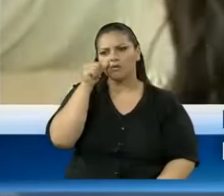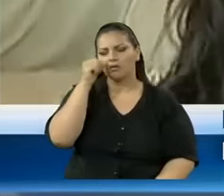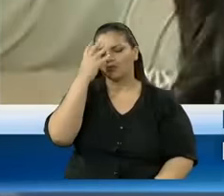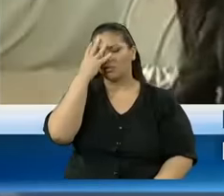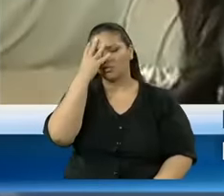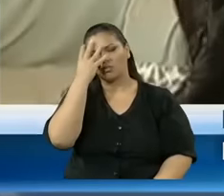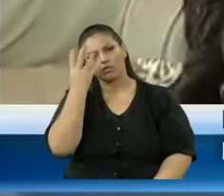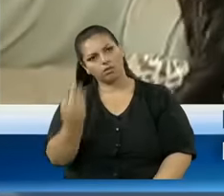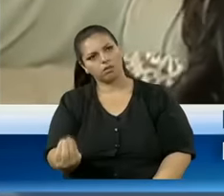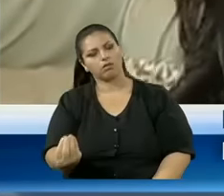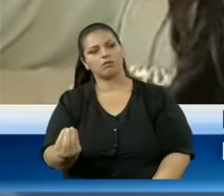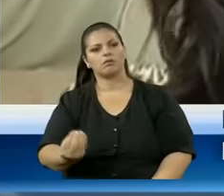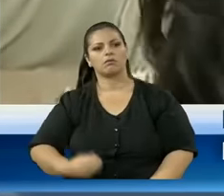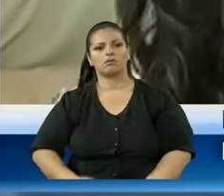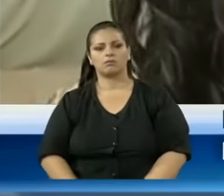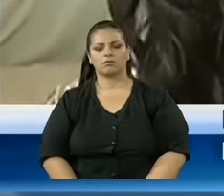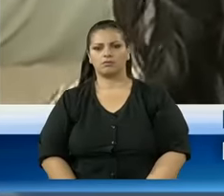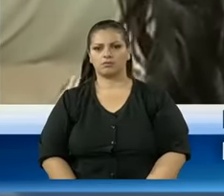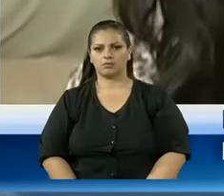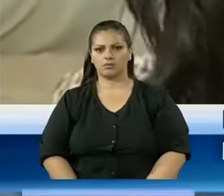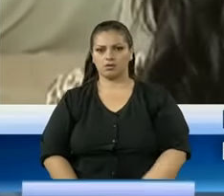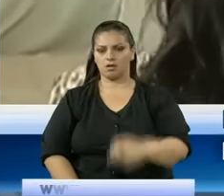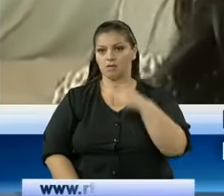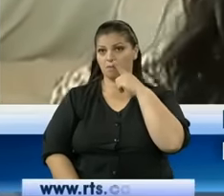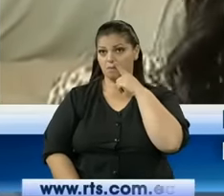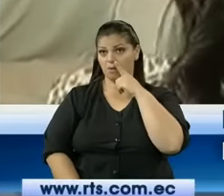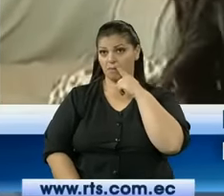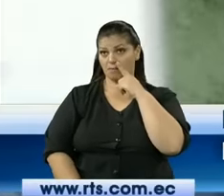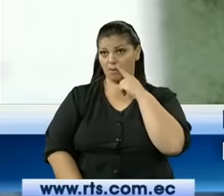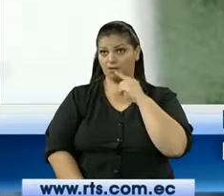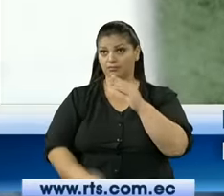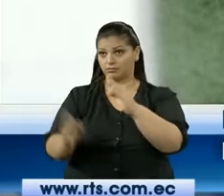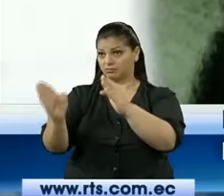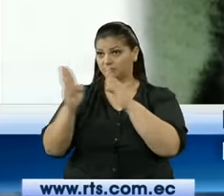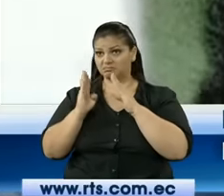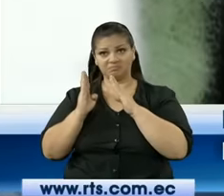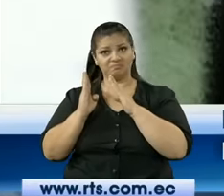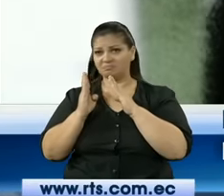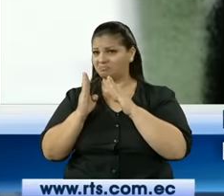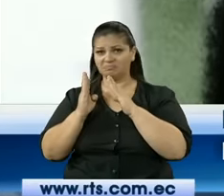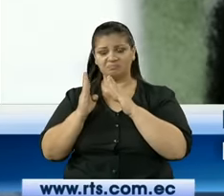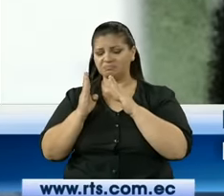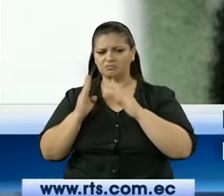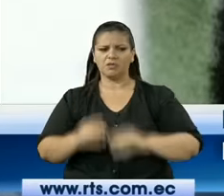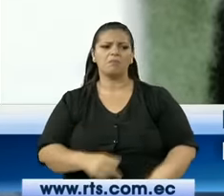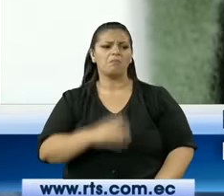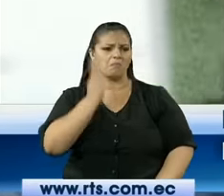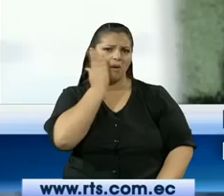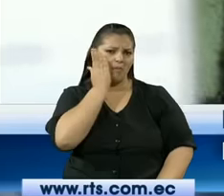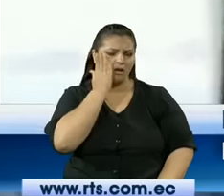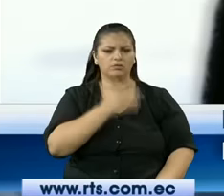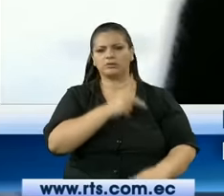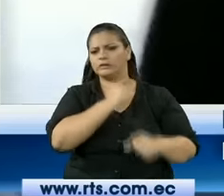papá nunca estaba a nuestro lado. Mi mamá siempre ha sido padre y madre para nosotros.